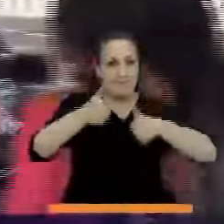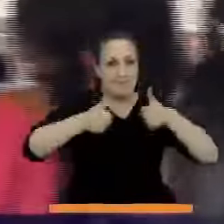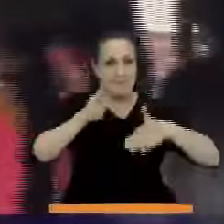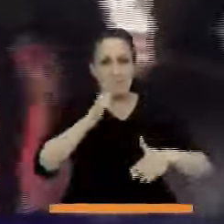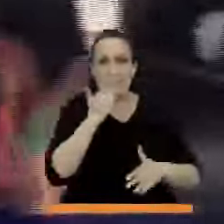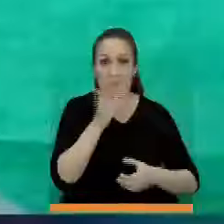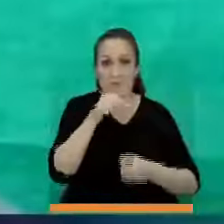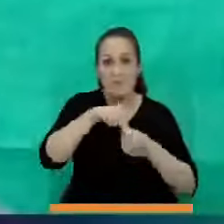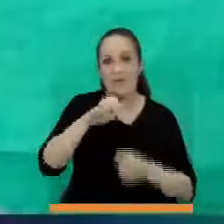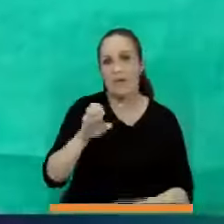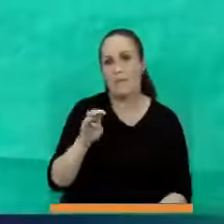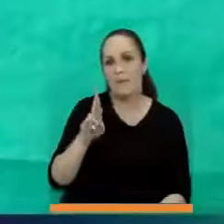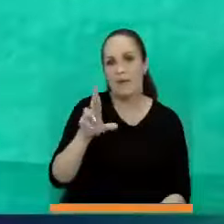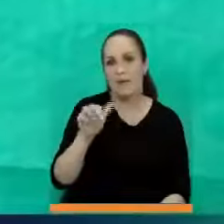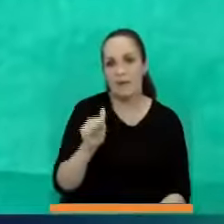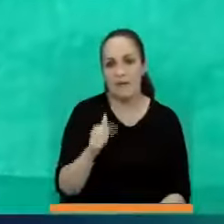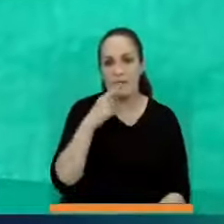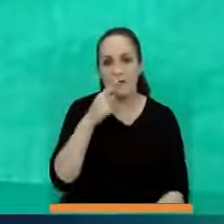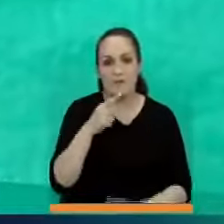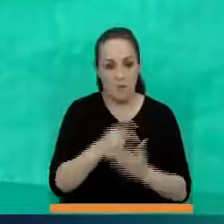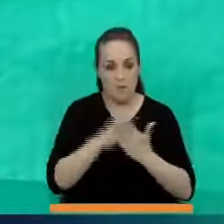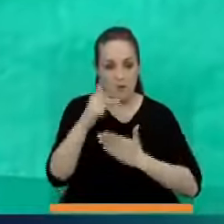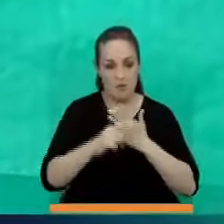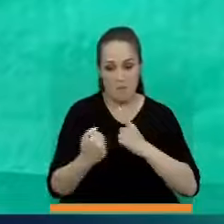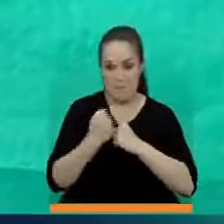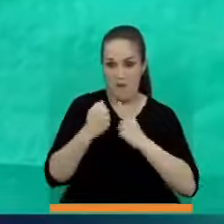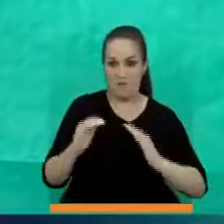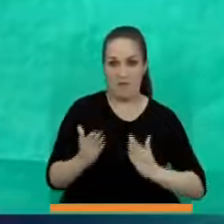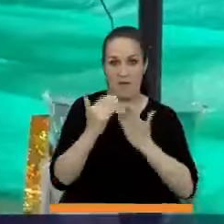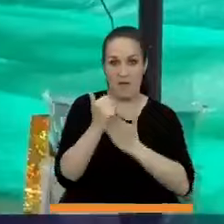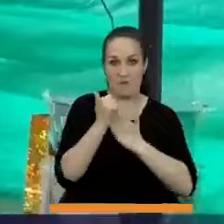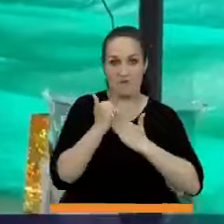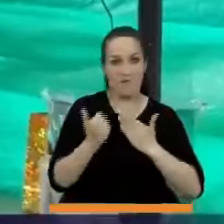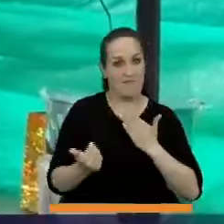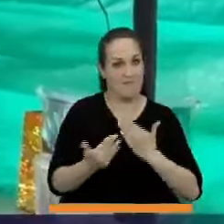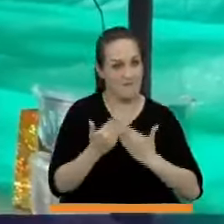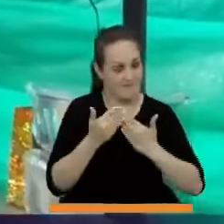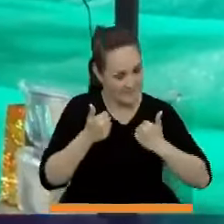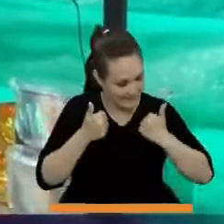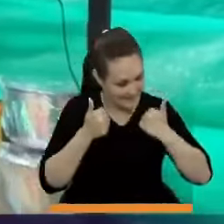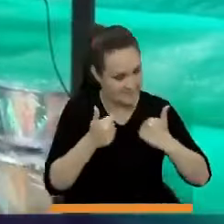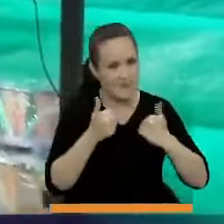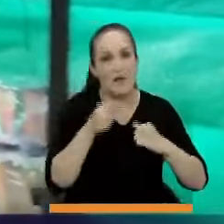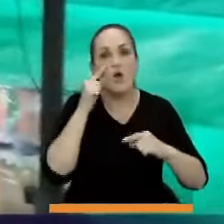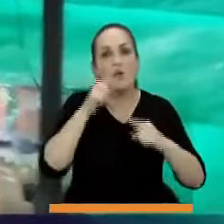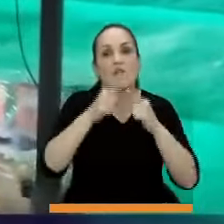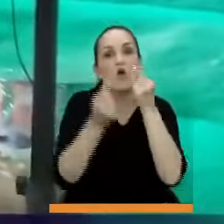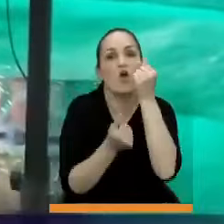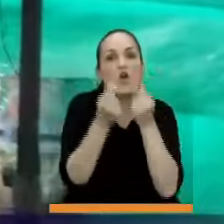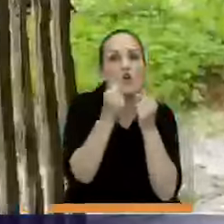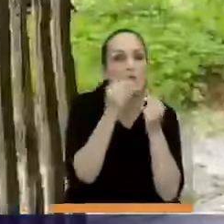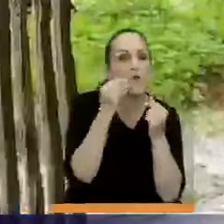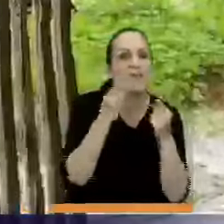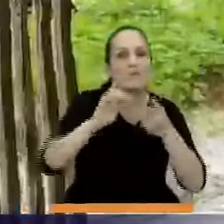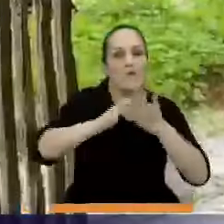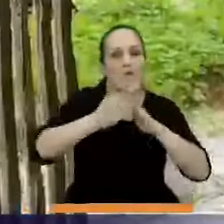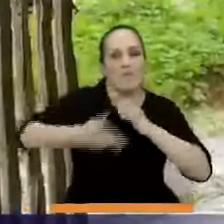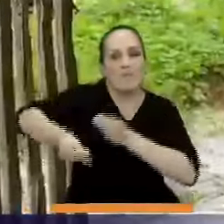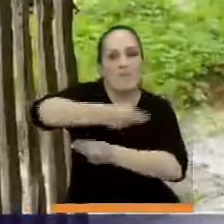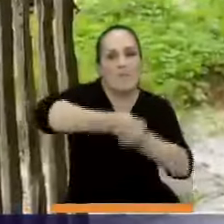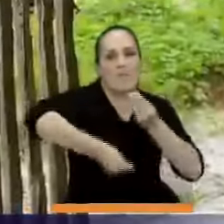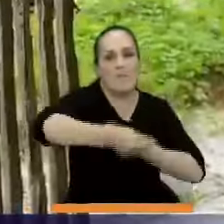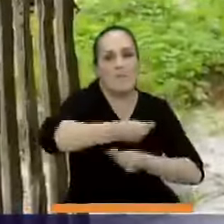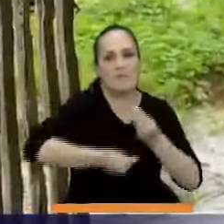tradicionales del pueblo en Vera, este proyecto impactará favorablemente no solo la economía de los hogares, sino también de la comunidad. Que tenga